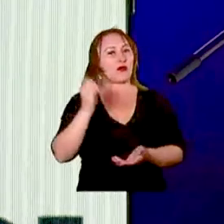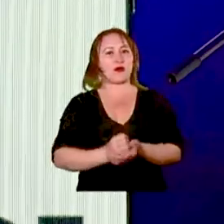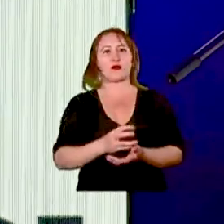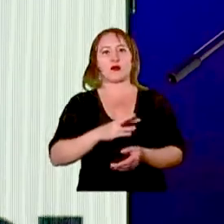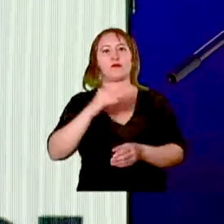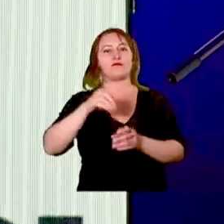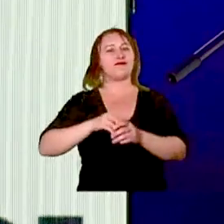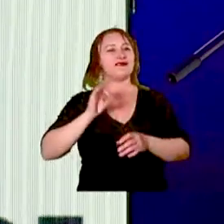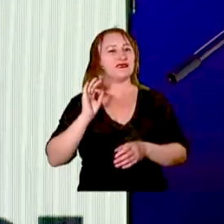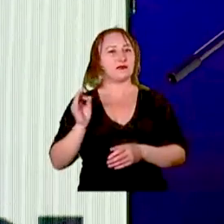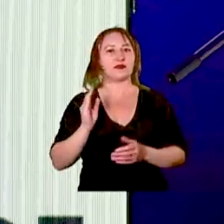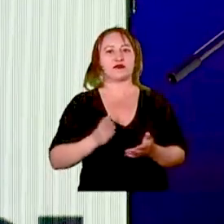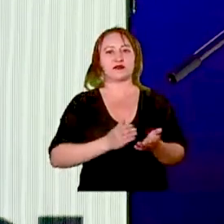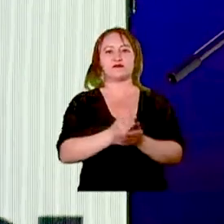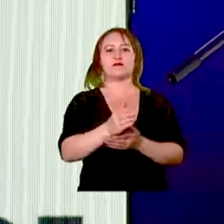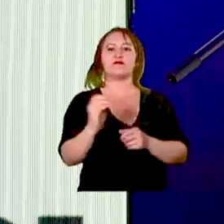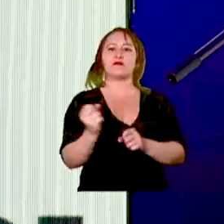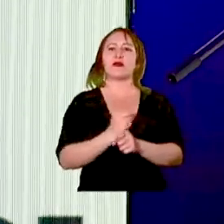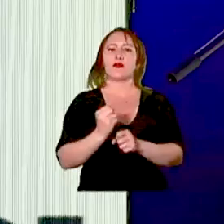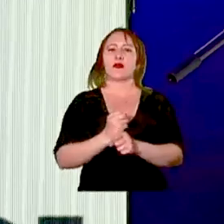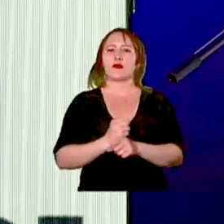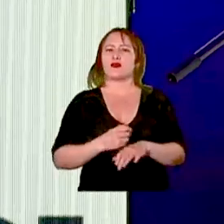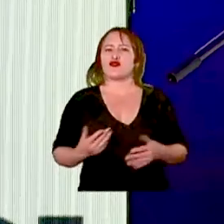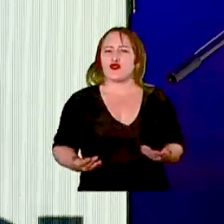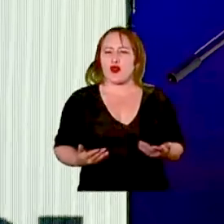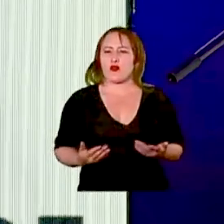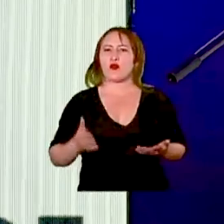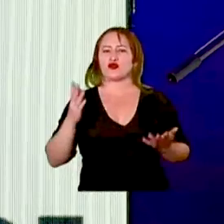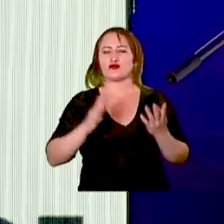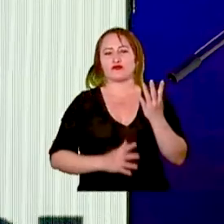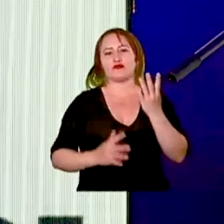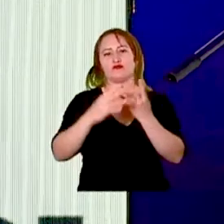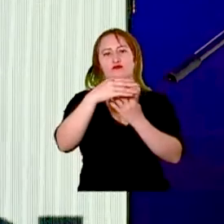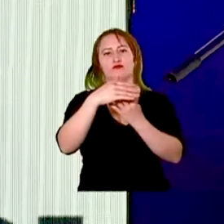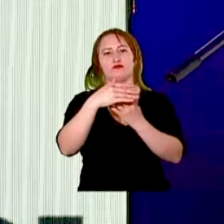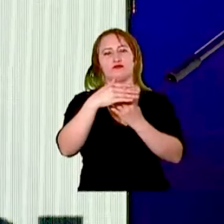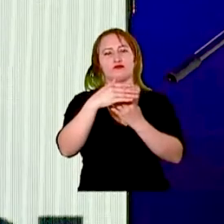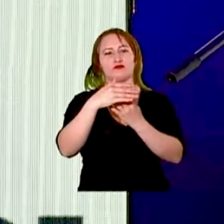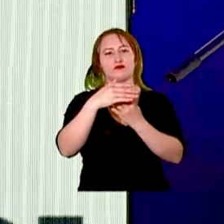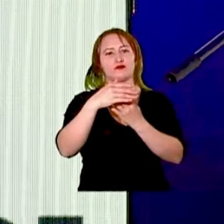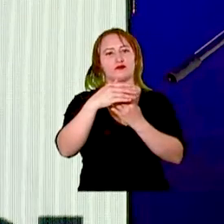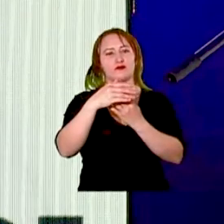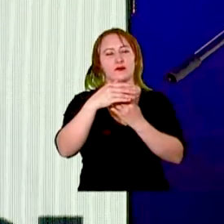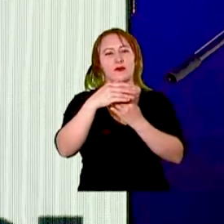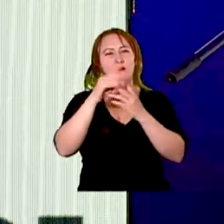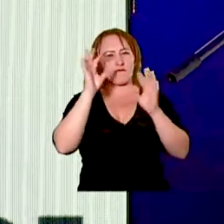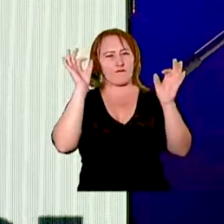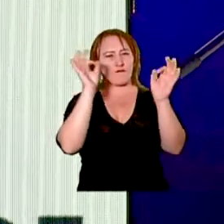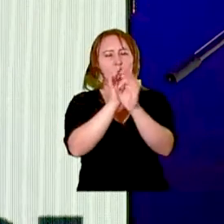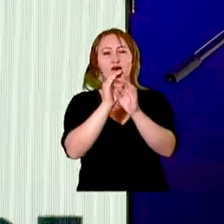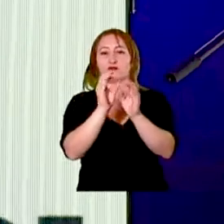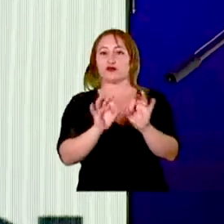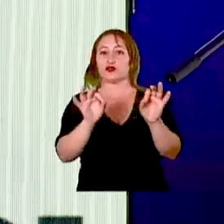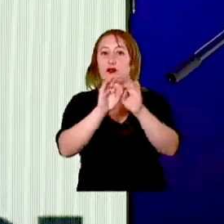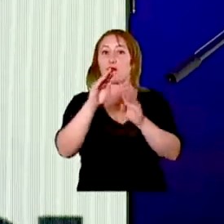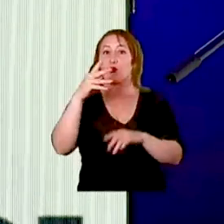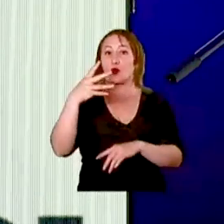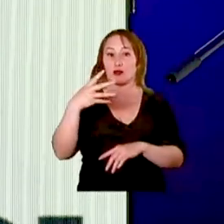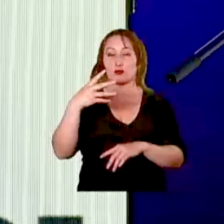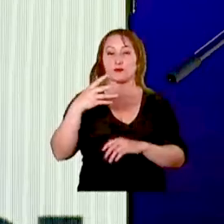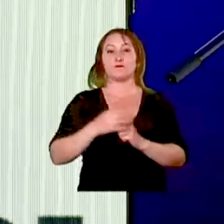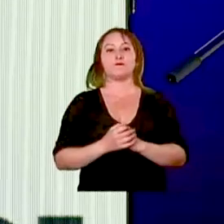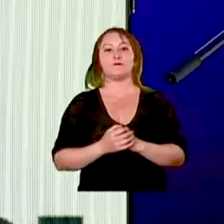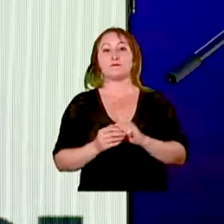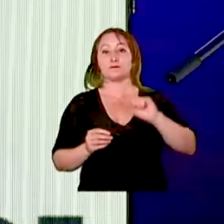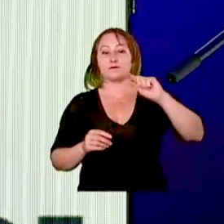obligatoriamente siempre trabajadas con un eje de transversalización en cuatro enfoques importantes. Uno,